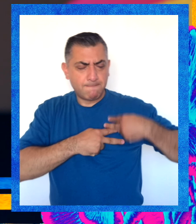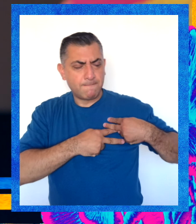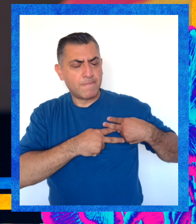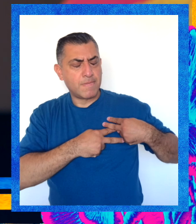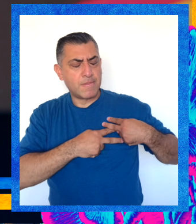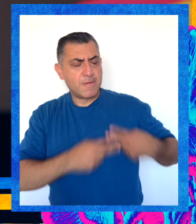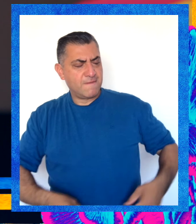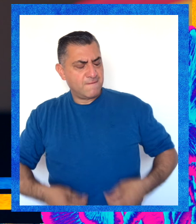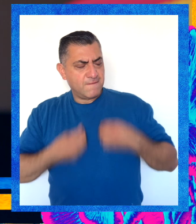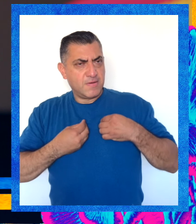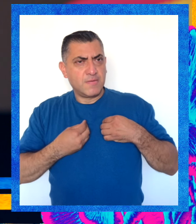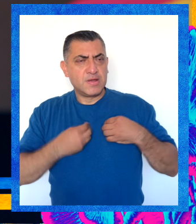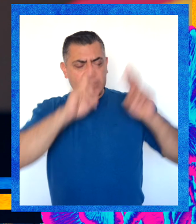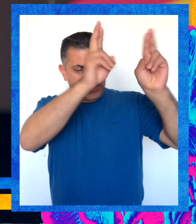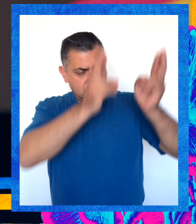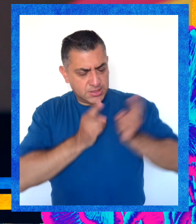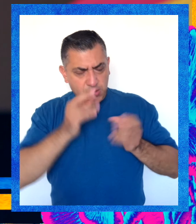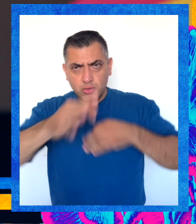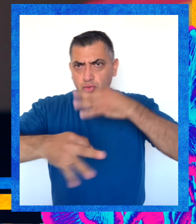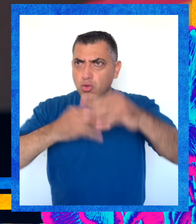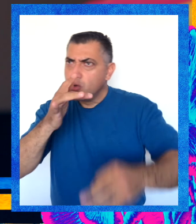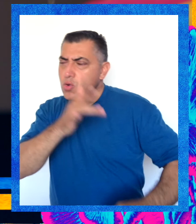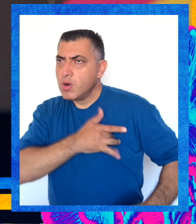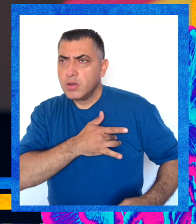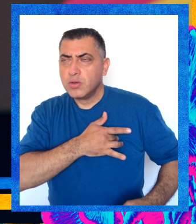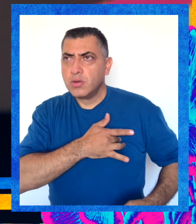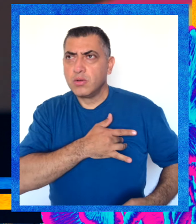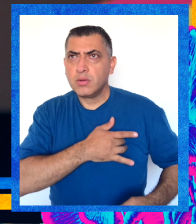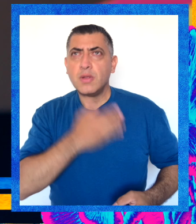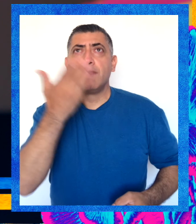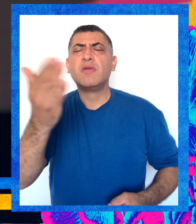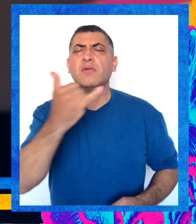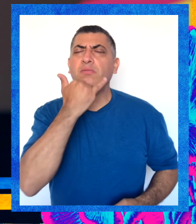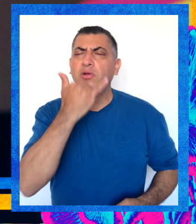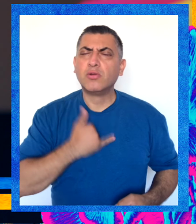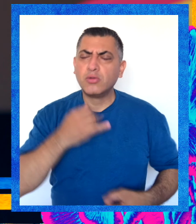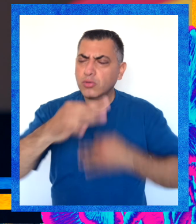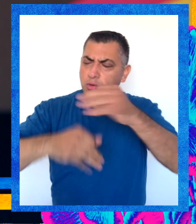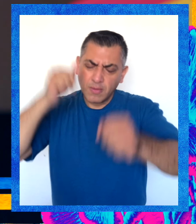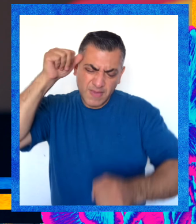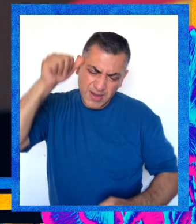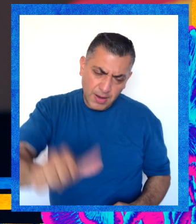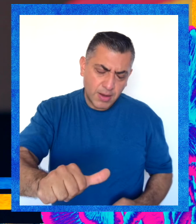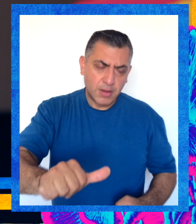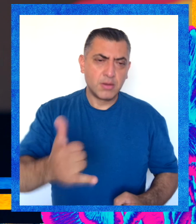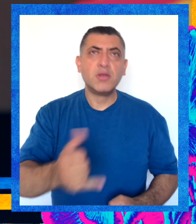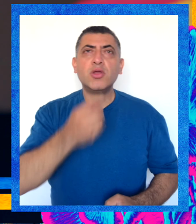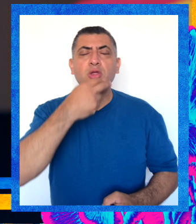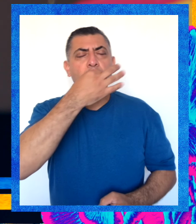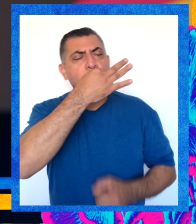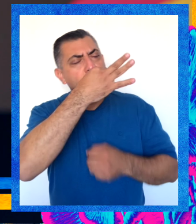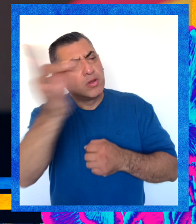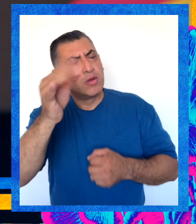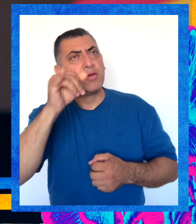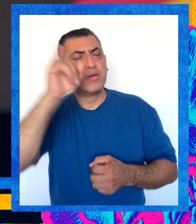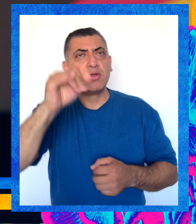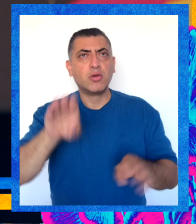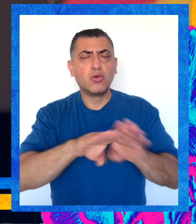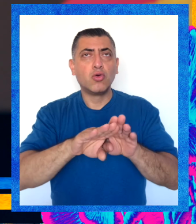morada en el que recibo con todo mi corazón pido perdón es todos mis pecados señor y confieso en ti